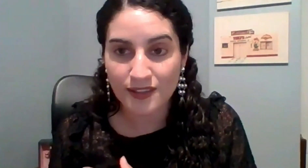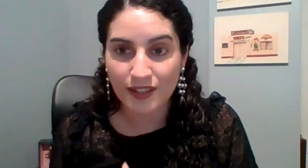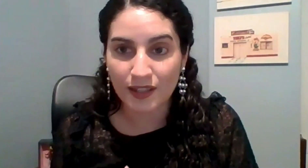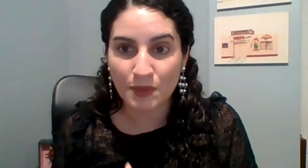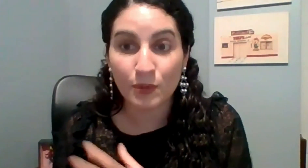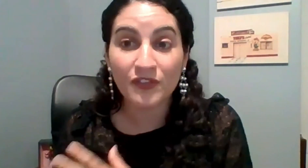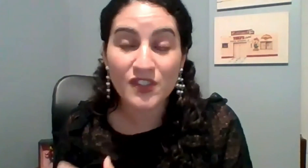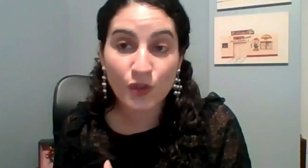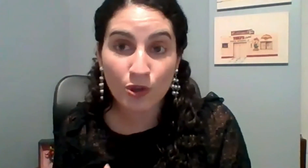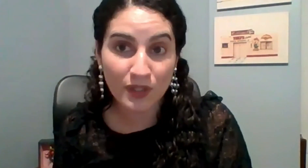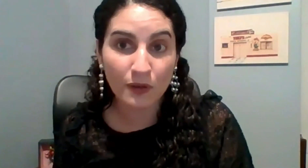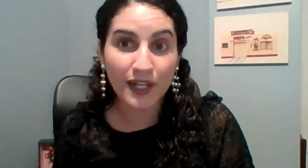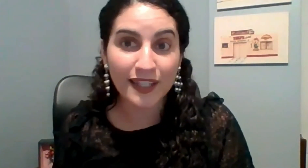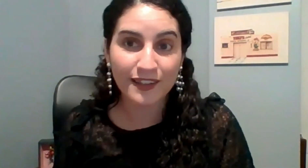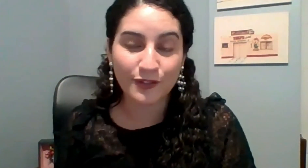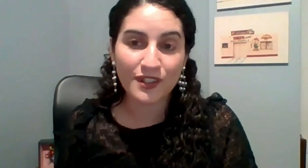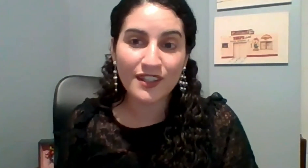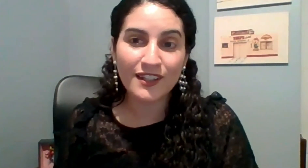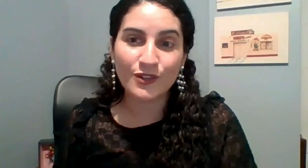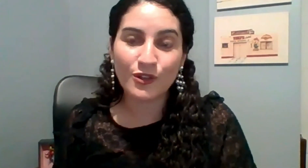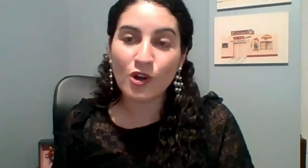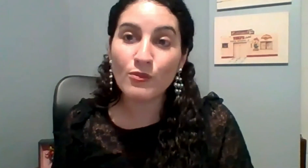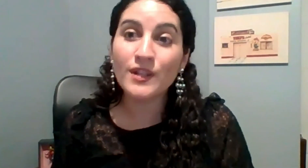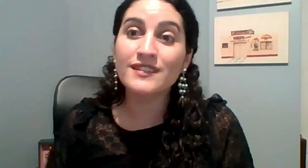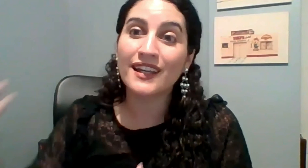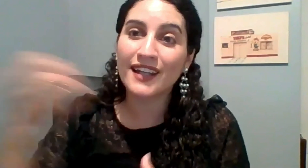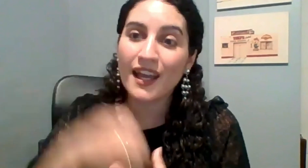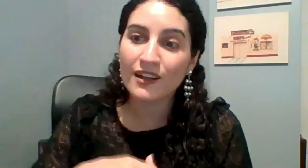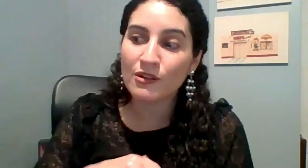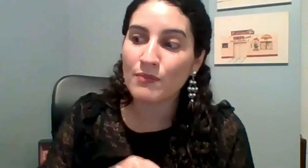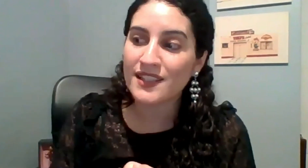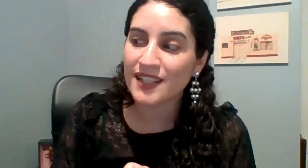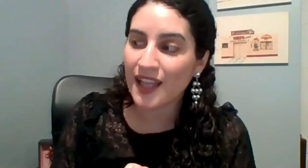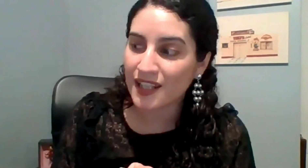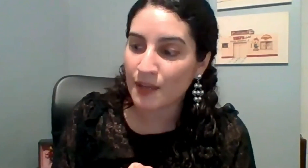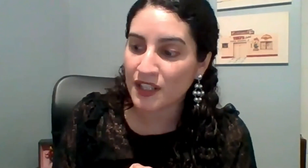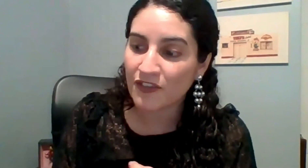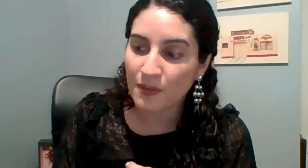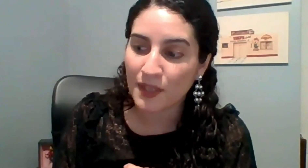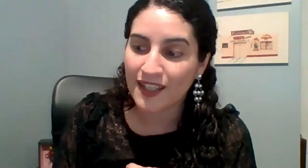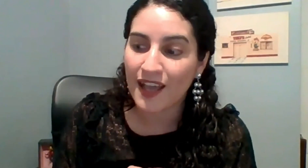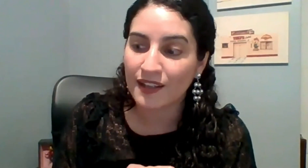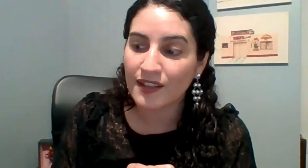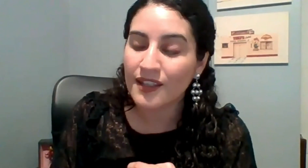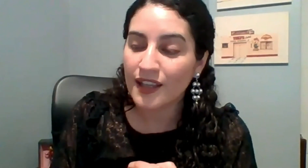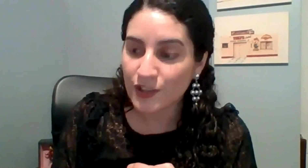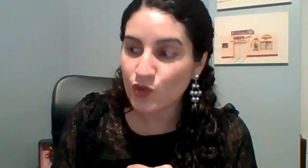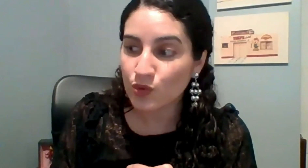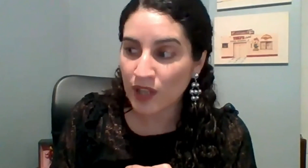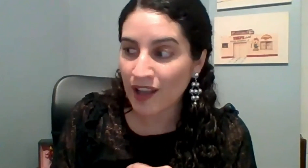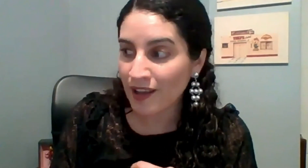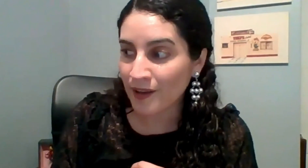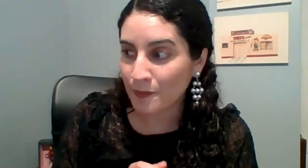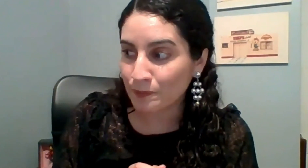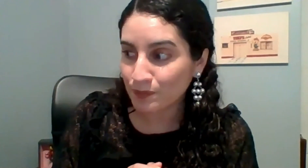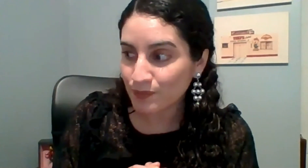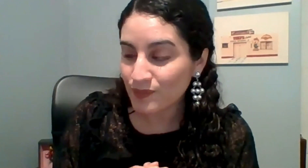lleva mi profesor o mi colegio, ¿no? Cómo integrarlo más a la dinámica familiar es un